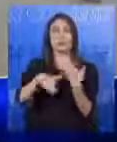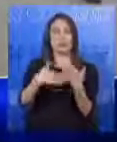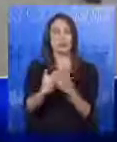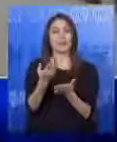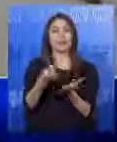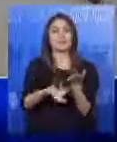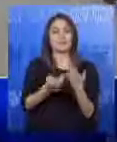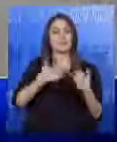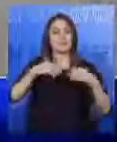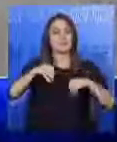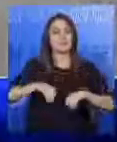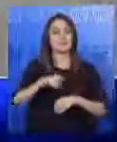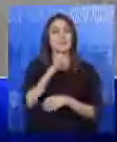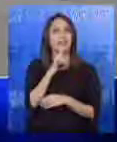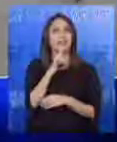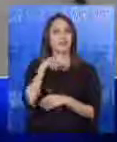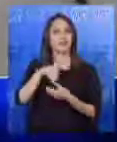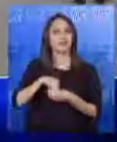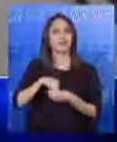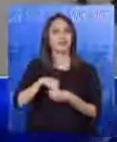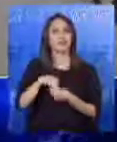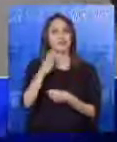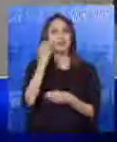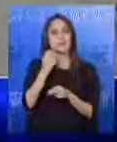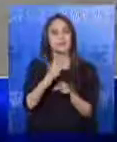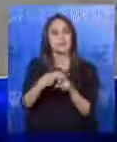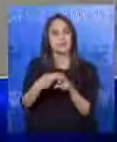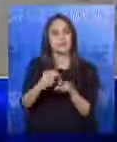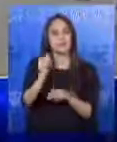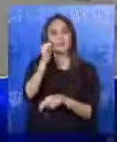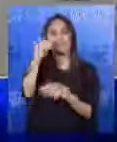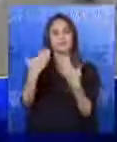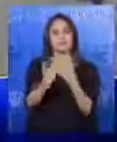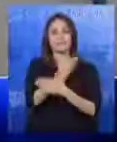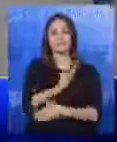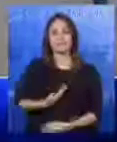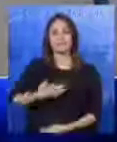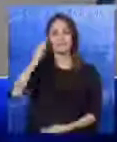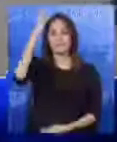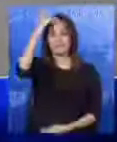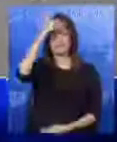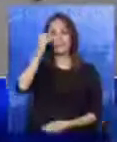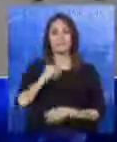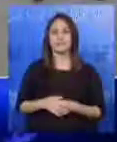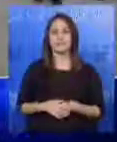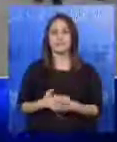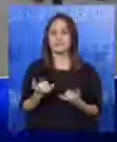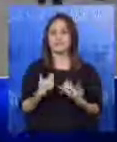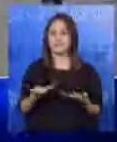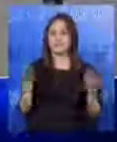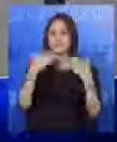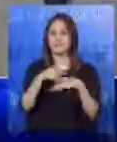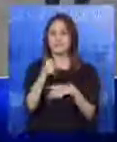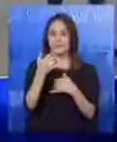ocurre en Estados Unidos previo a la posesión del nuevo presidente Donald Trump. Hasta aquí con nuestro informe. Seguimos con más. Buenas tardes.